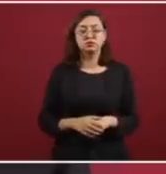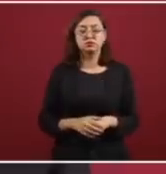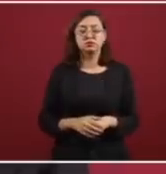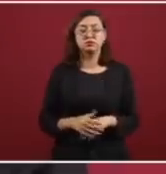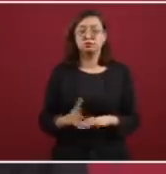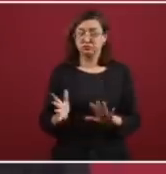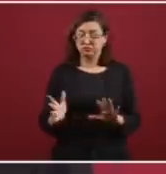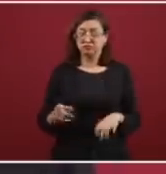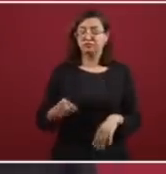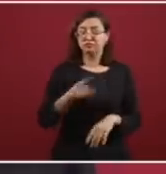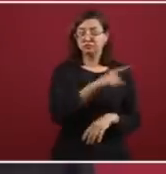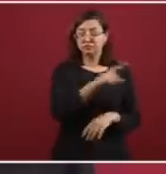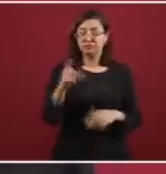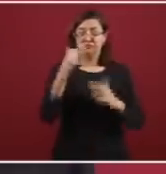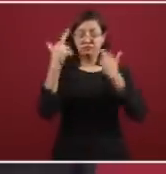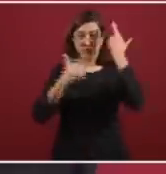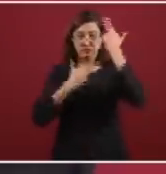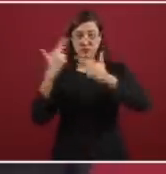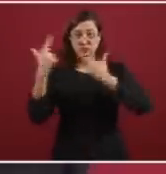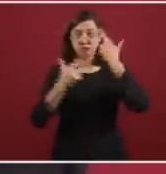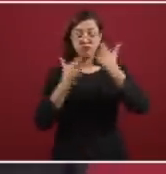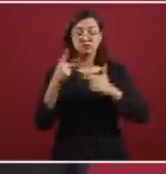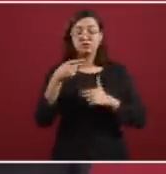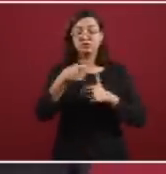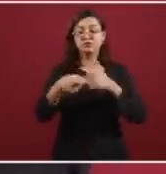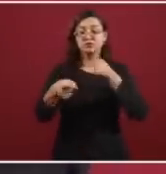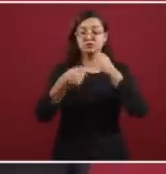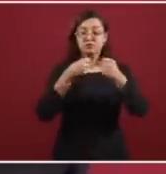Revisen cómo fue la conferencia